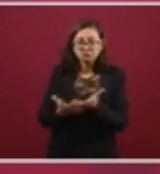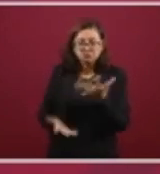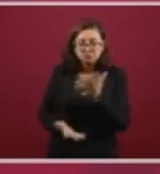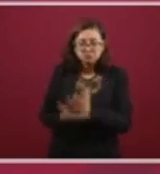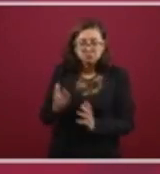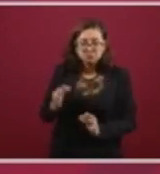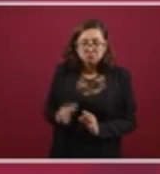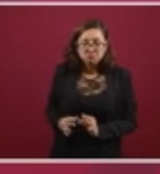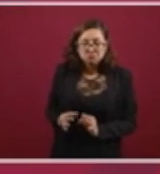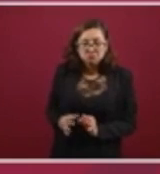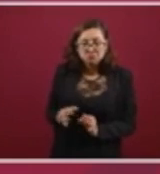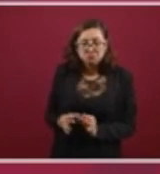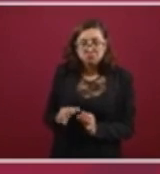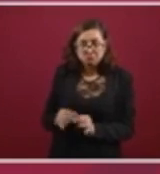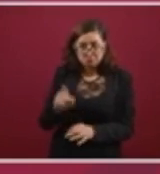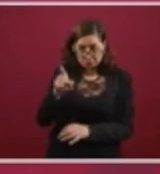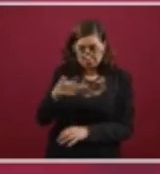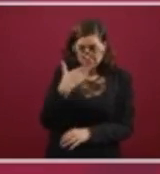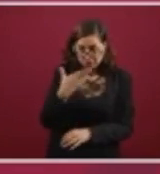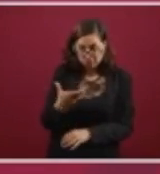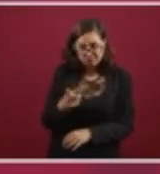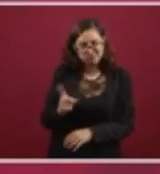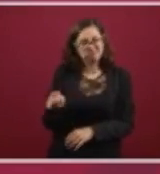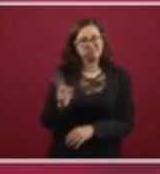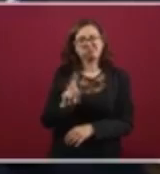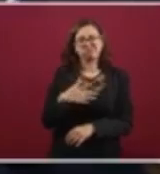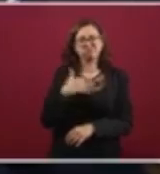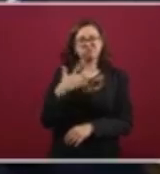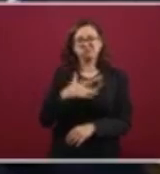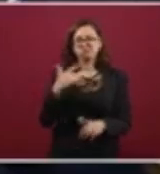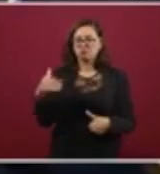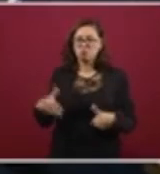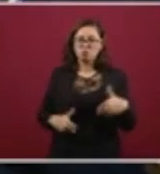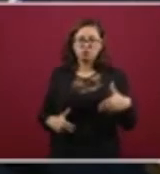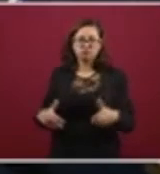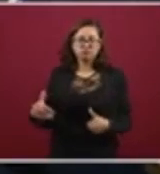desempeño del Poder Judicial. Fíjense que